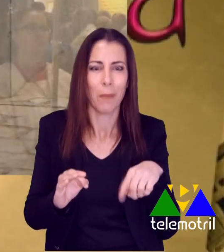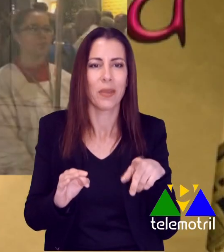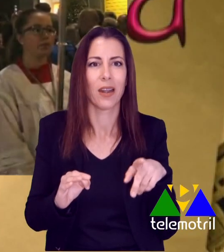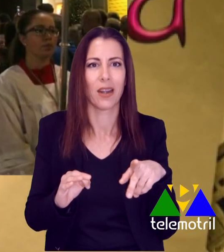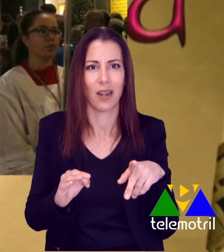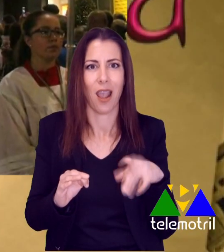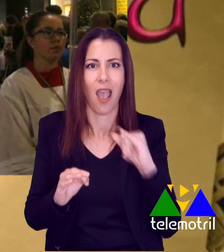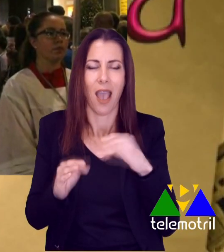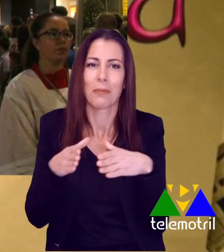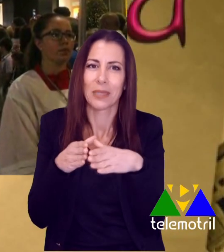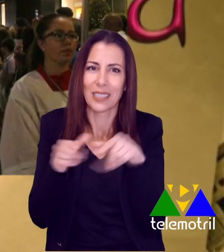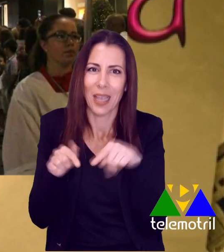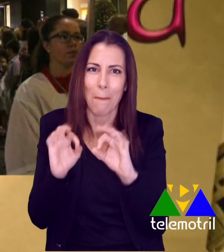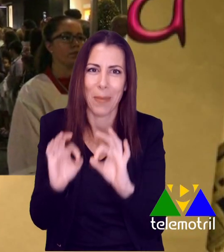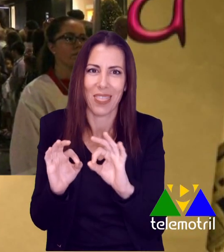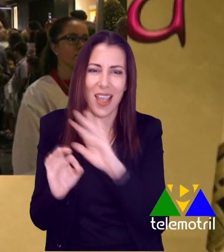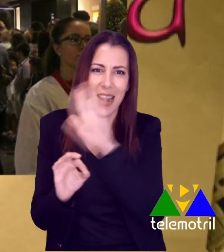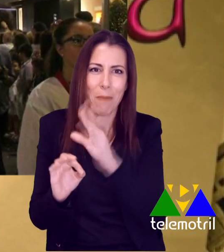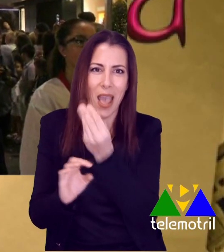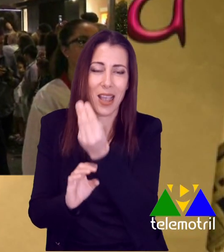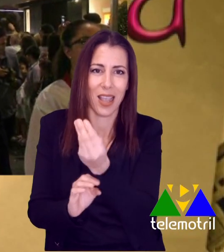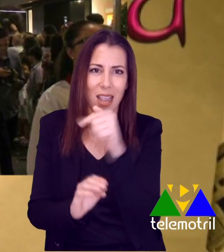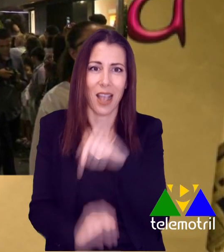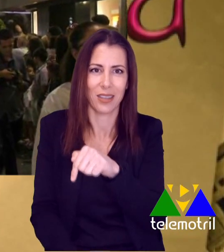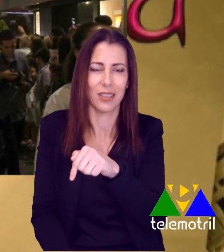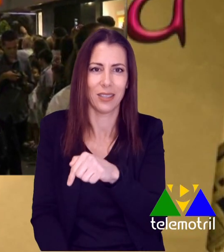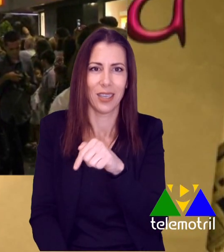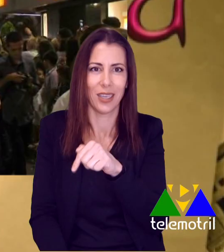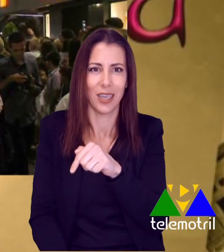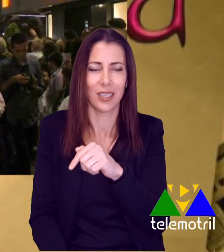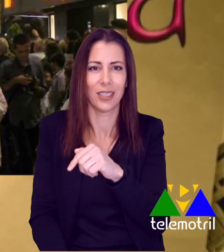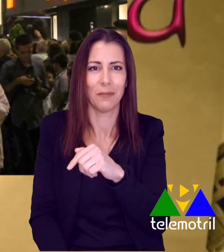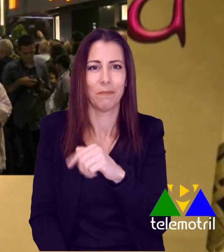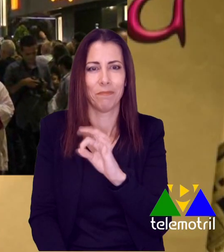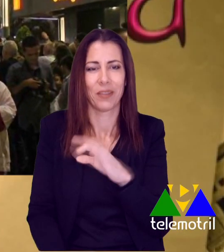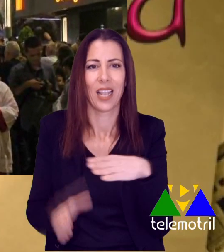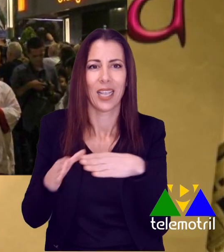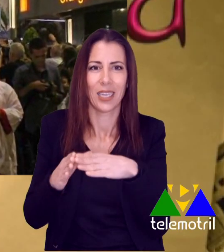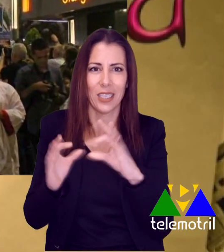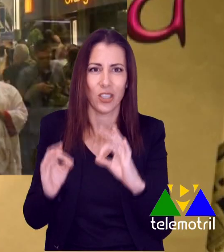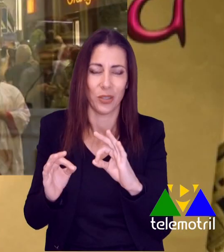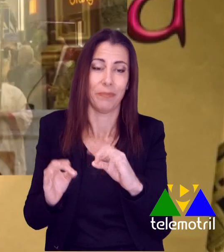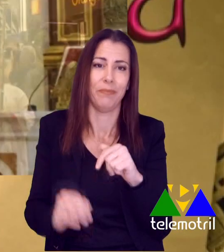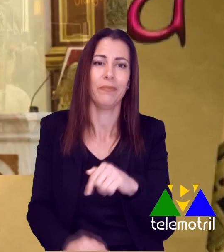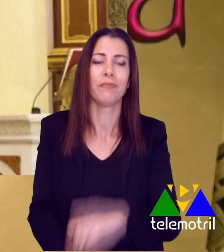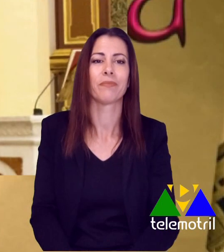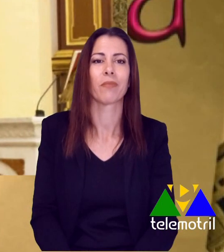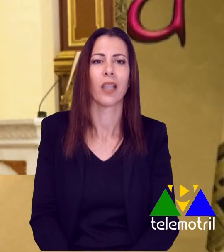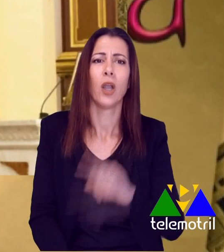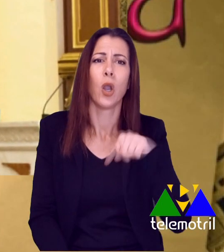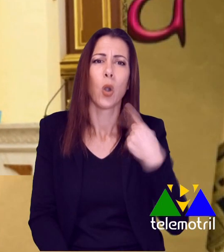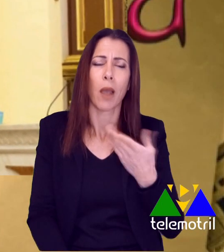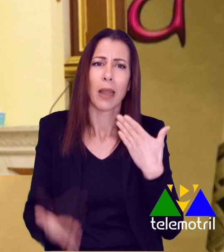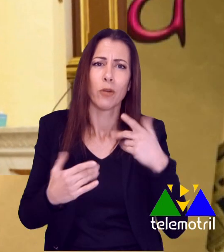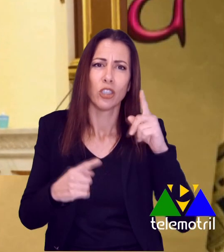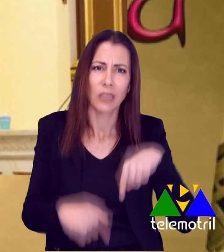su capilla y su imagen aquí en la iglesia del santuario. Luego hablaremos también del